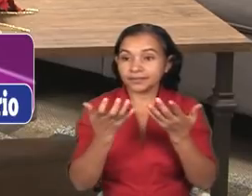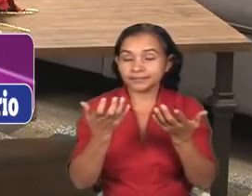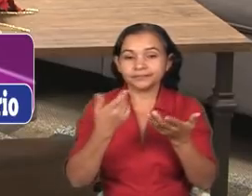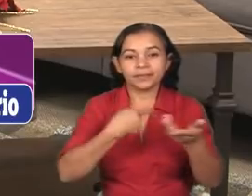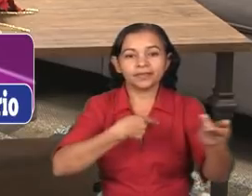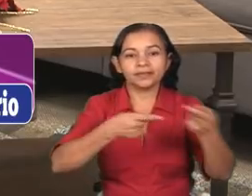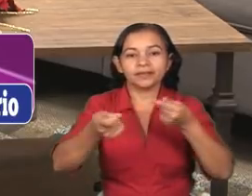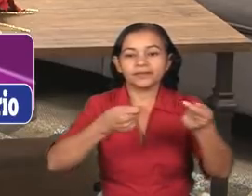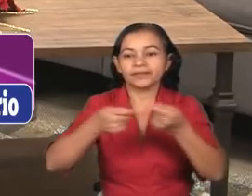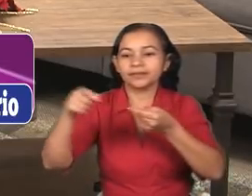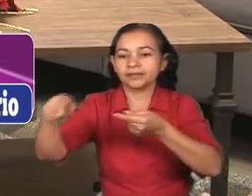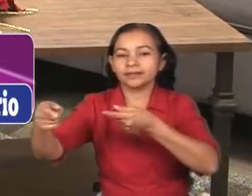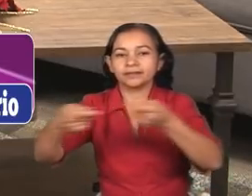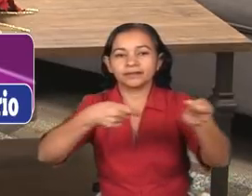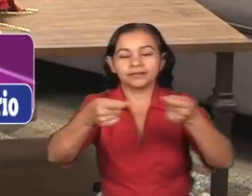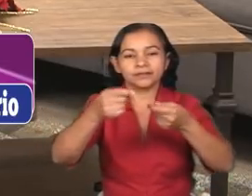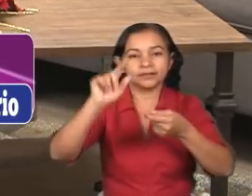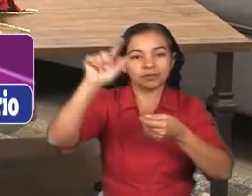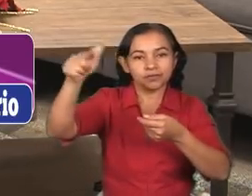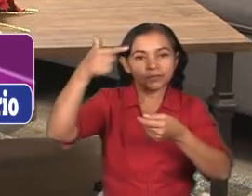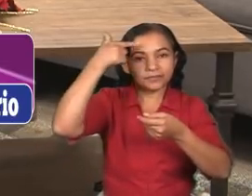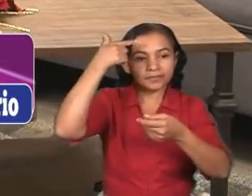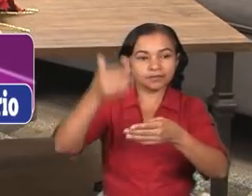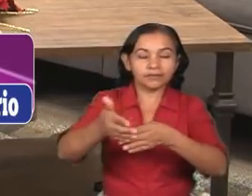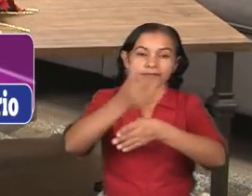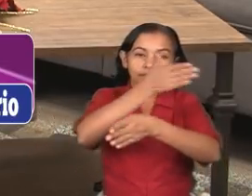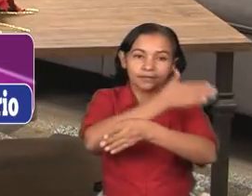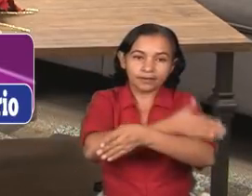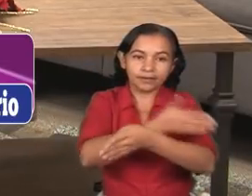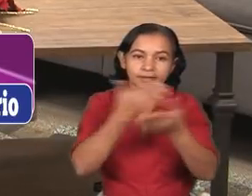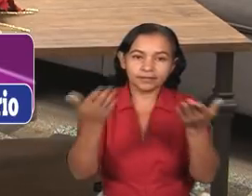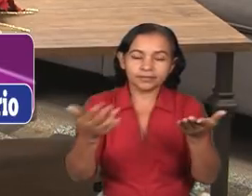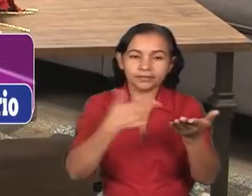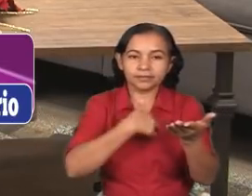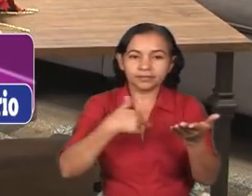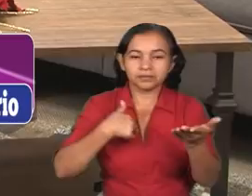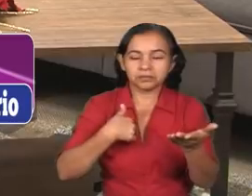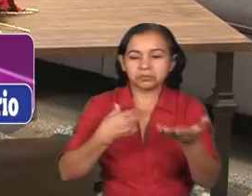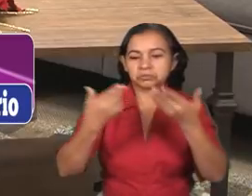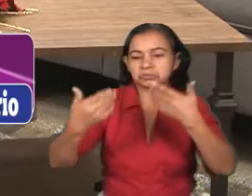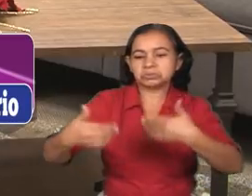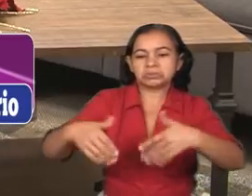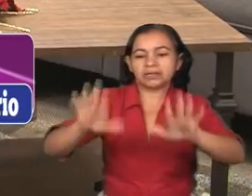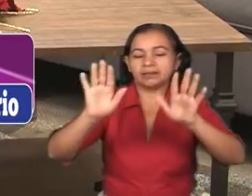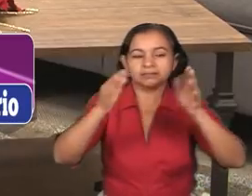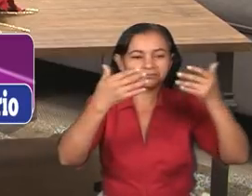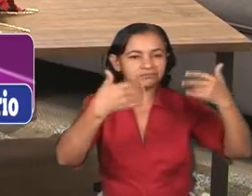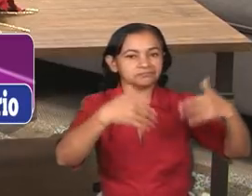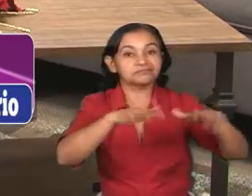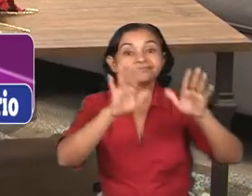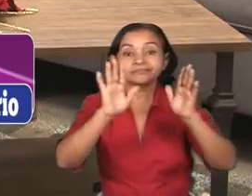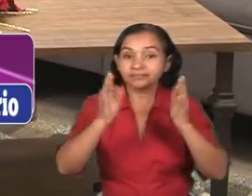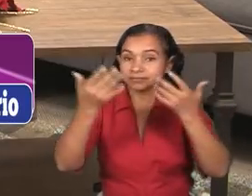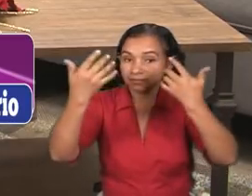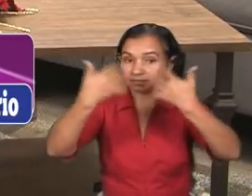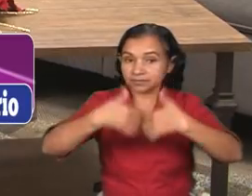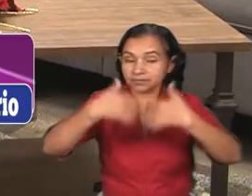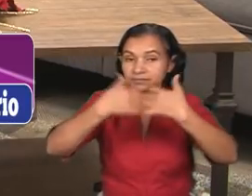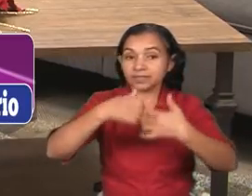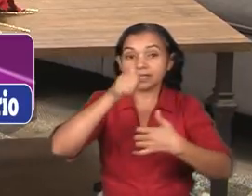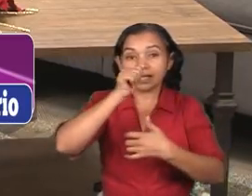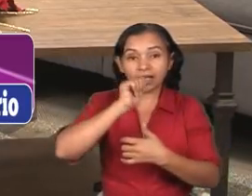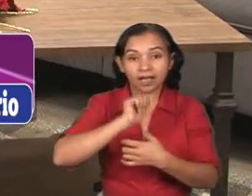esta empresa, los gobiernos anteriores prácticamente lo habían dejado a su suerte, podríamos decir. Es una empresa que prácticamente